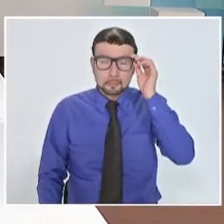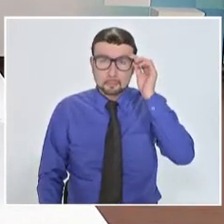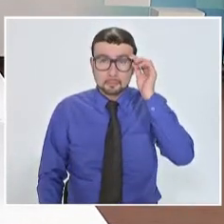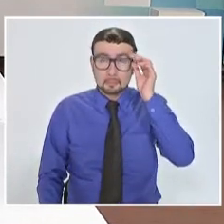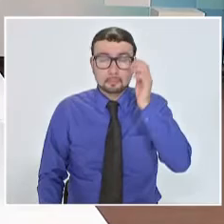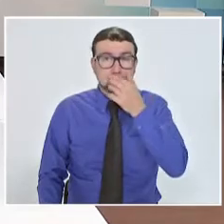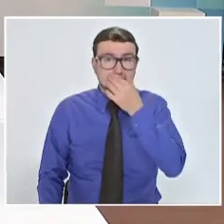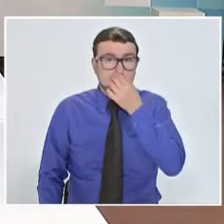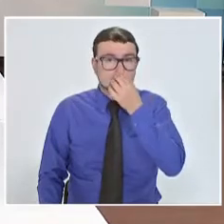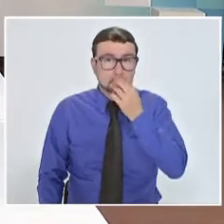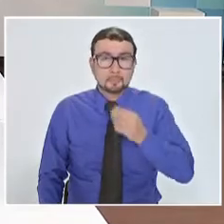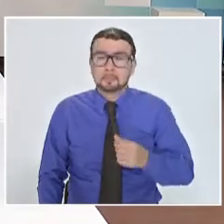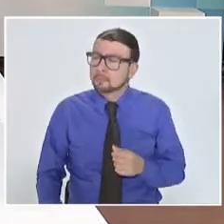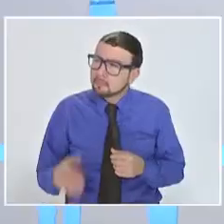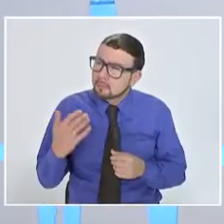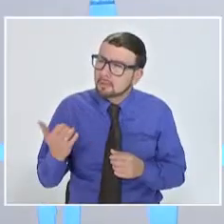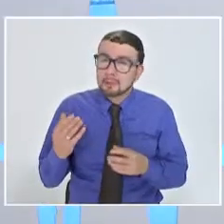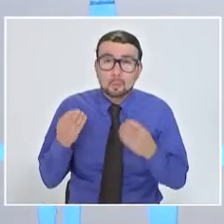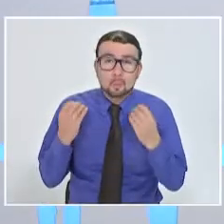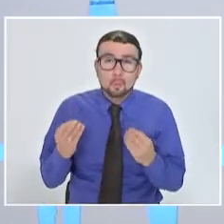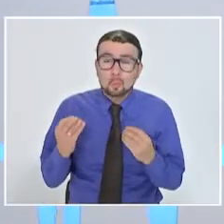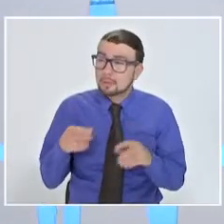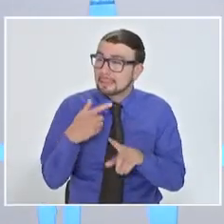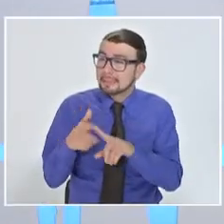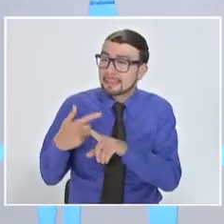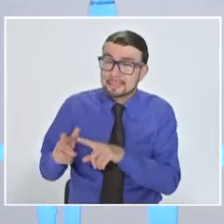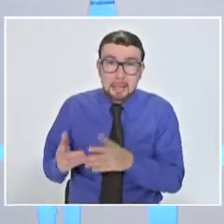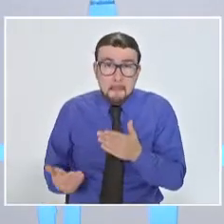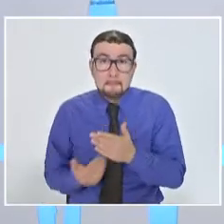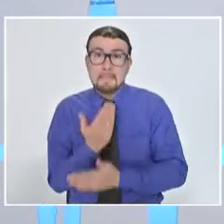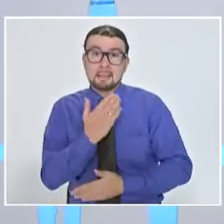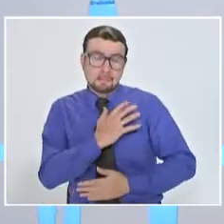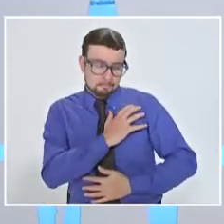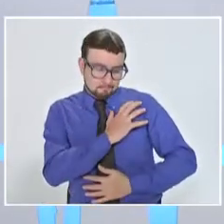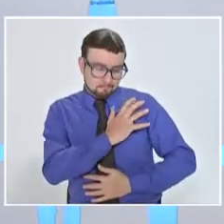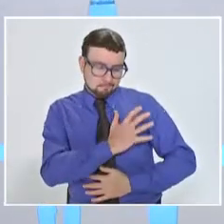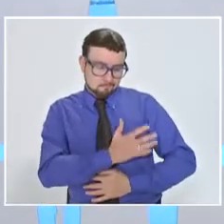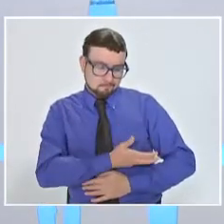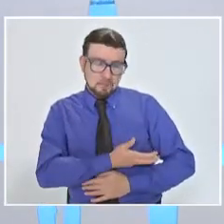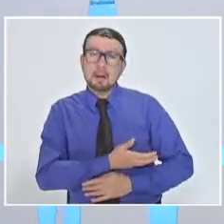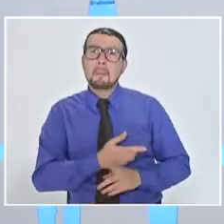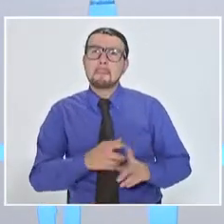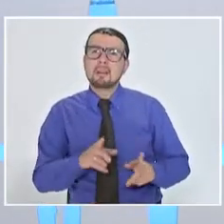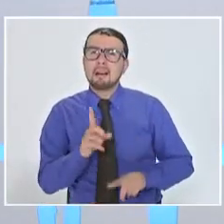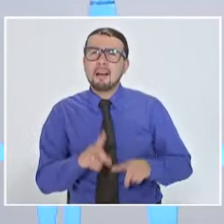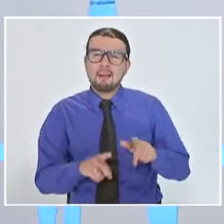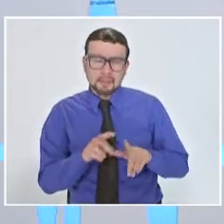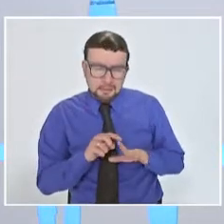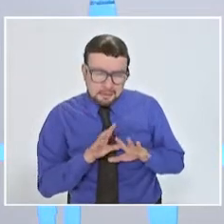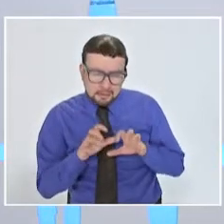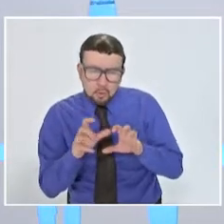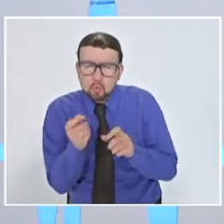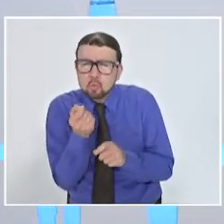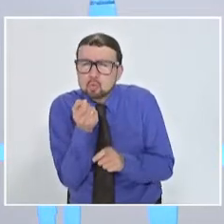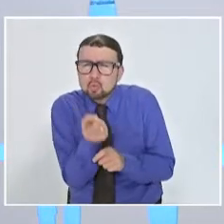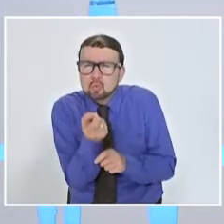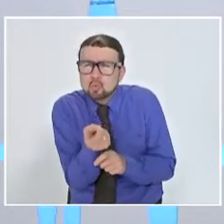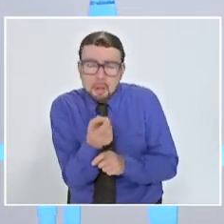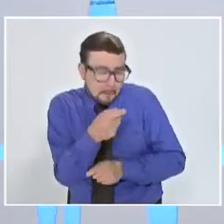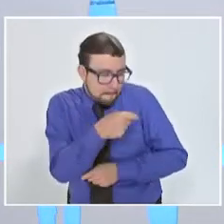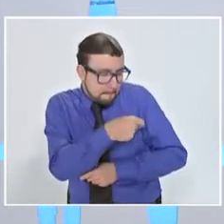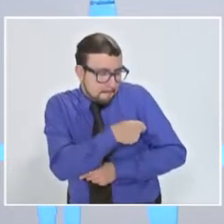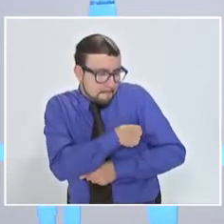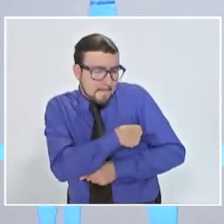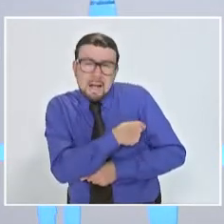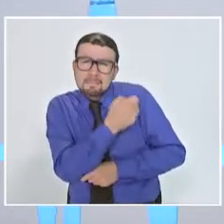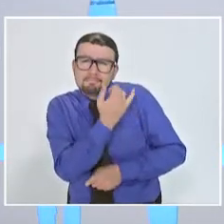La mayoría de la patología mamaria, como su nombre lo dice, empieza en la mama. Pero hay muchos tumores que son milimétricos y que ya en ese